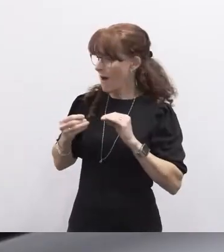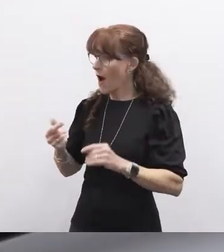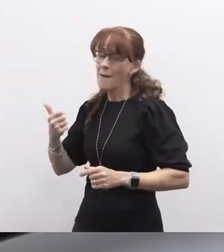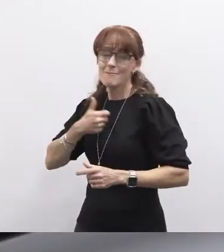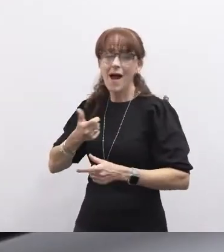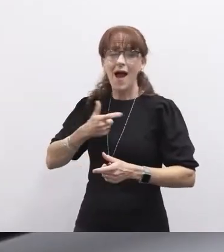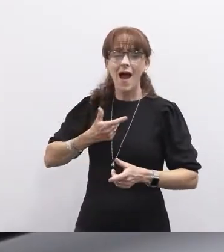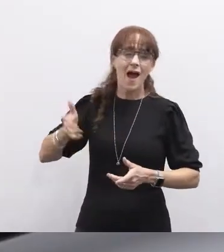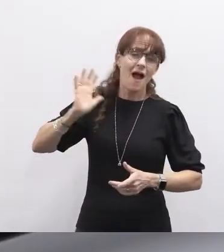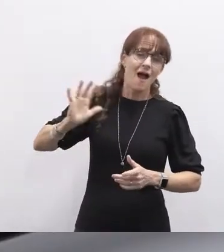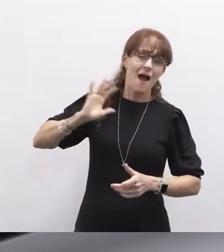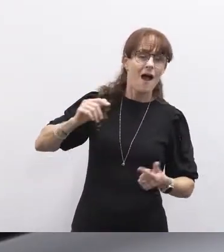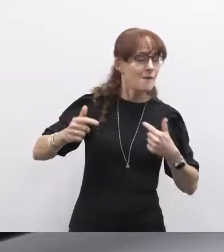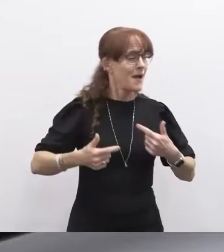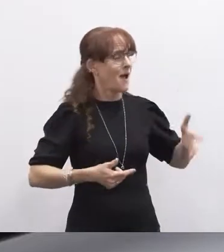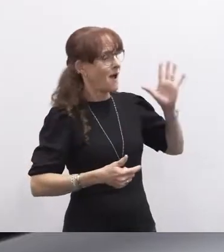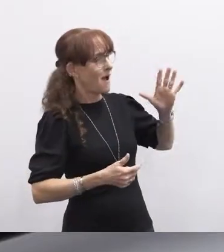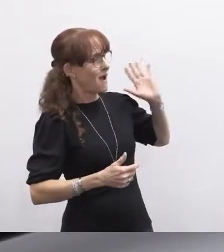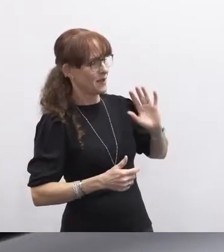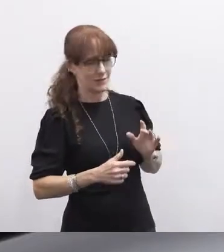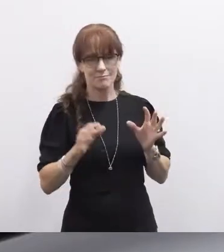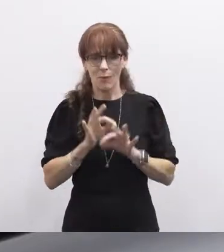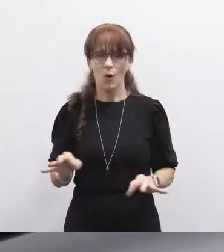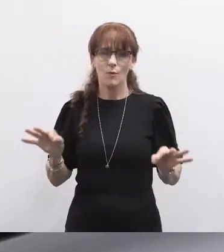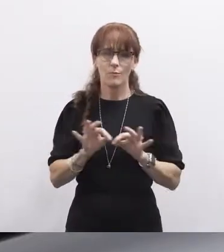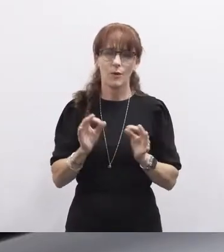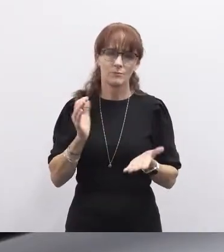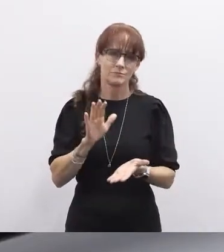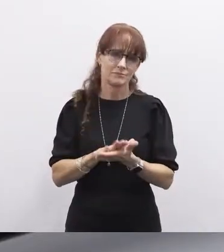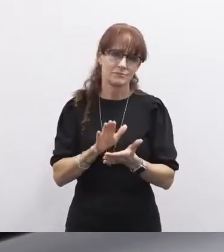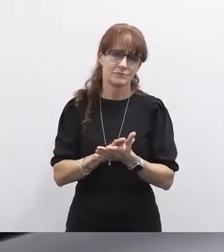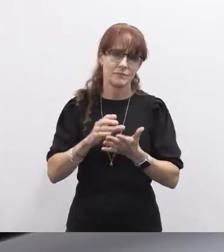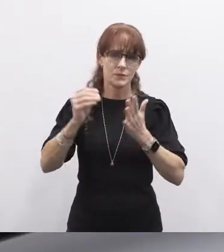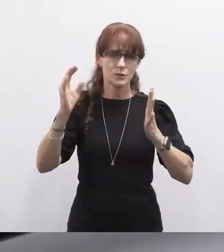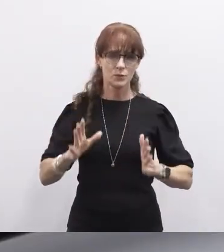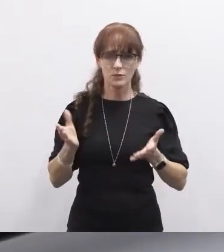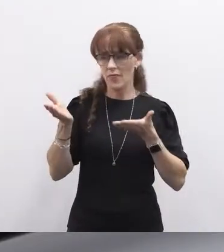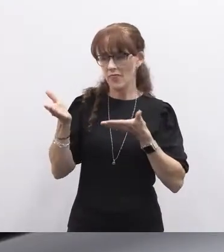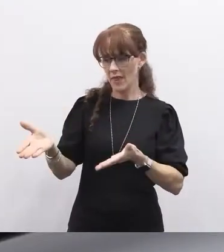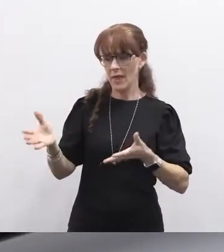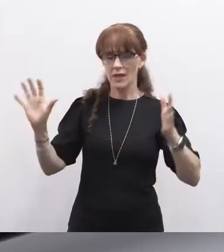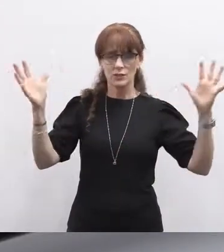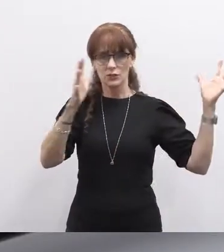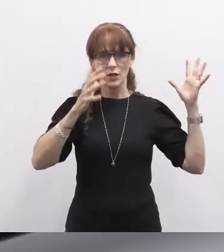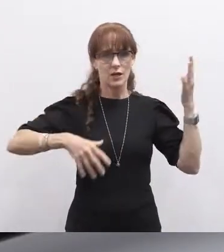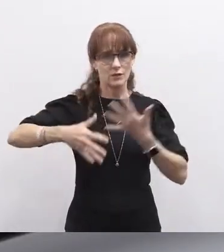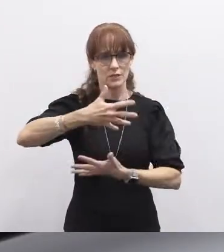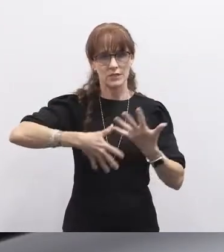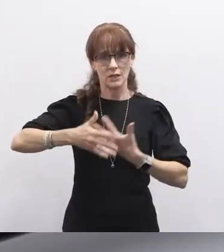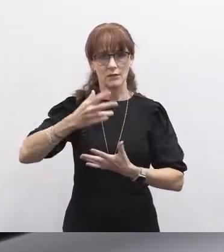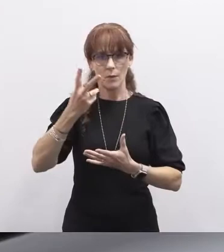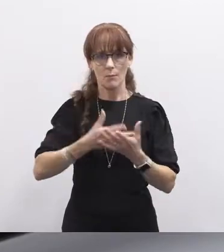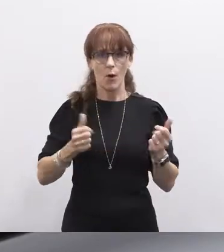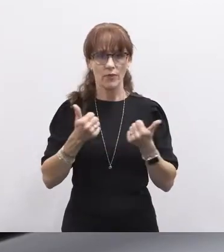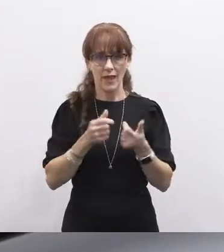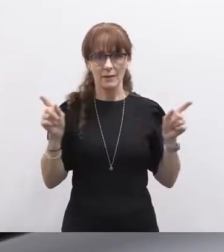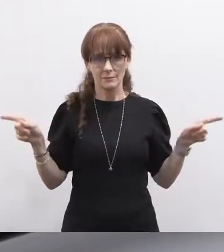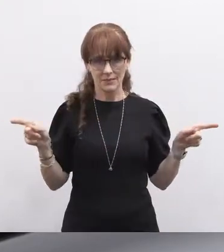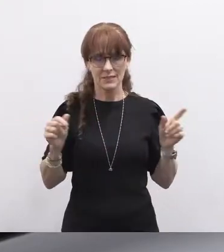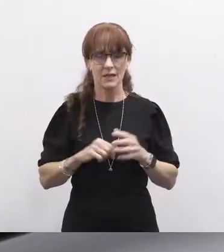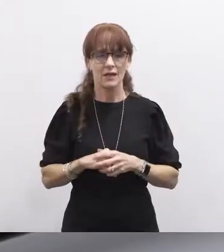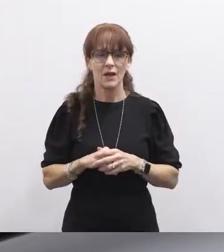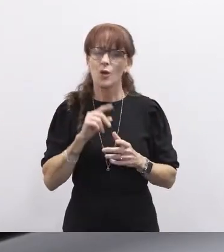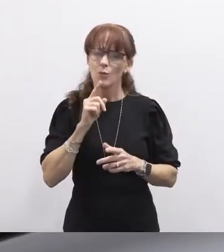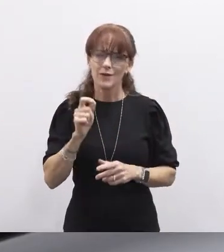las historias de cuando ellos estaban en la escuela. Pero más que nada, todos que estuvieron